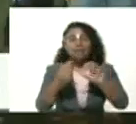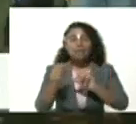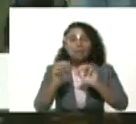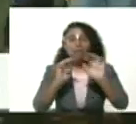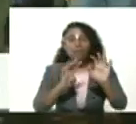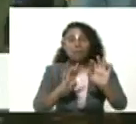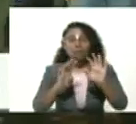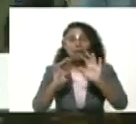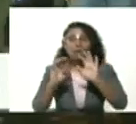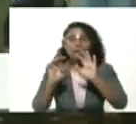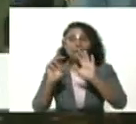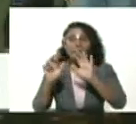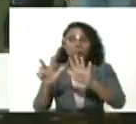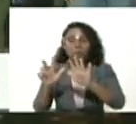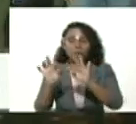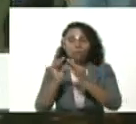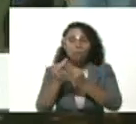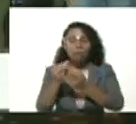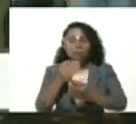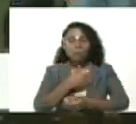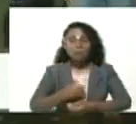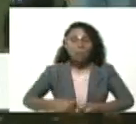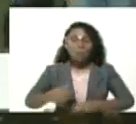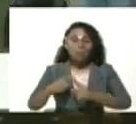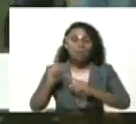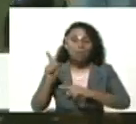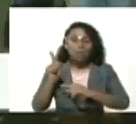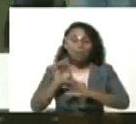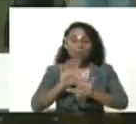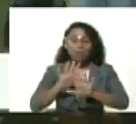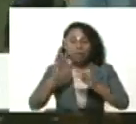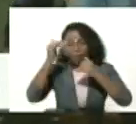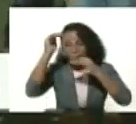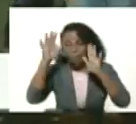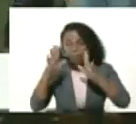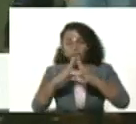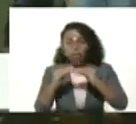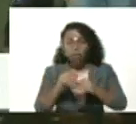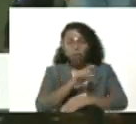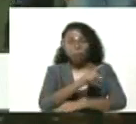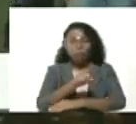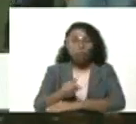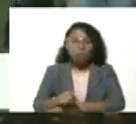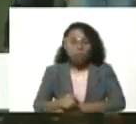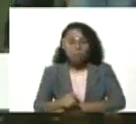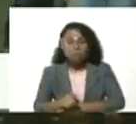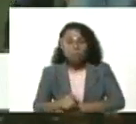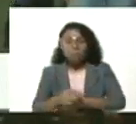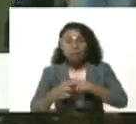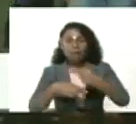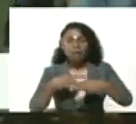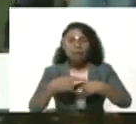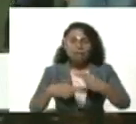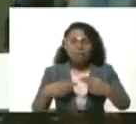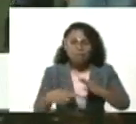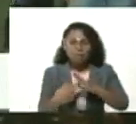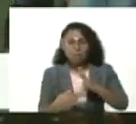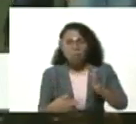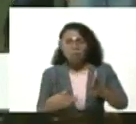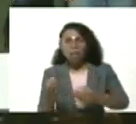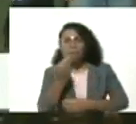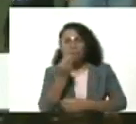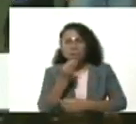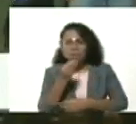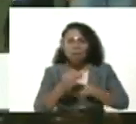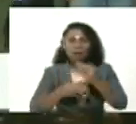698 familias, presidente, pero están siendo atendidas en todos los órdenes, desde la recreación, la alimentación. Se